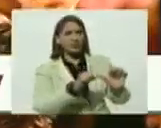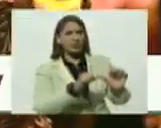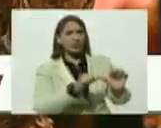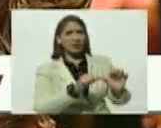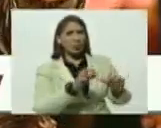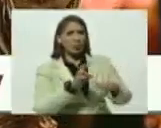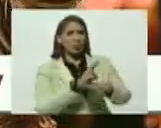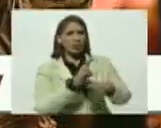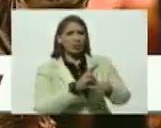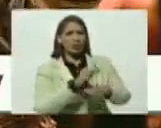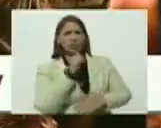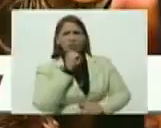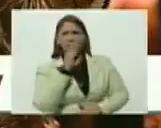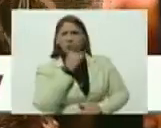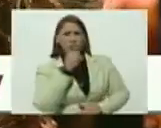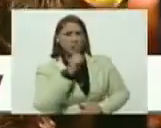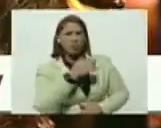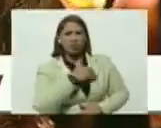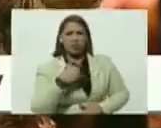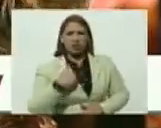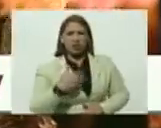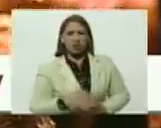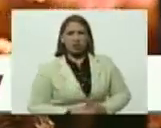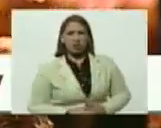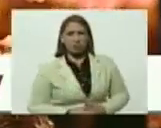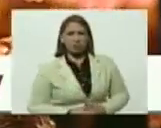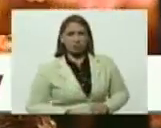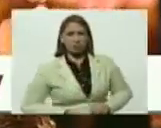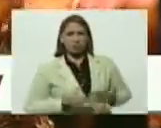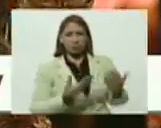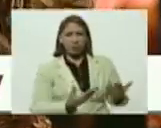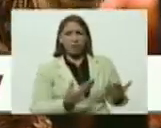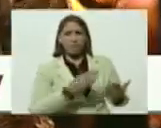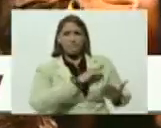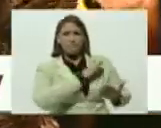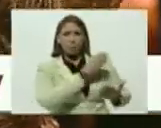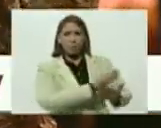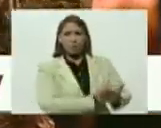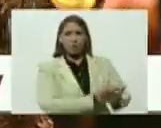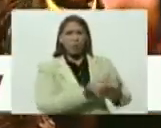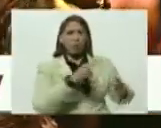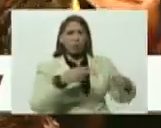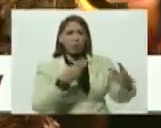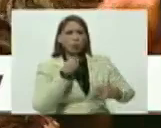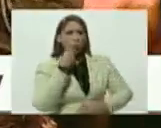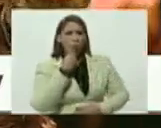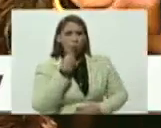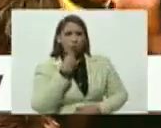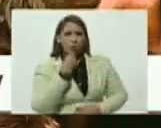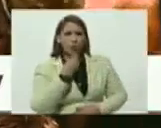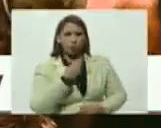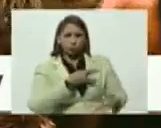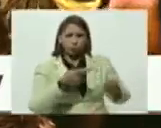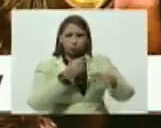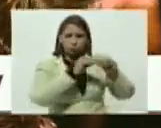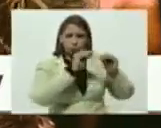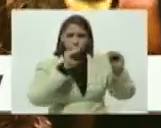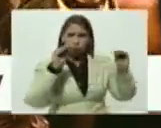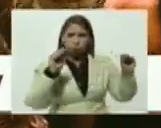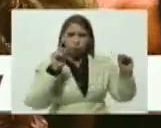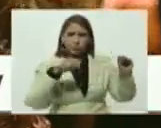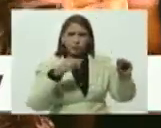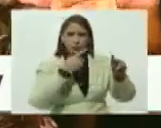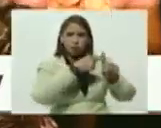subutilizados por quienes no quieren ceder el poder a las nuevas generaciones. Les convocamos y les invitamos a que se sumen a esta